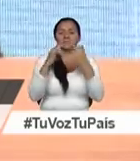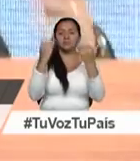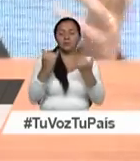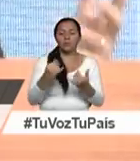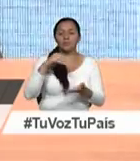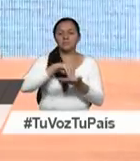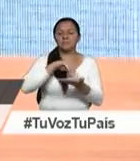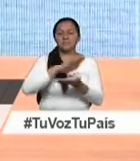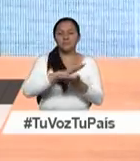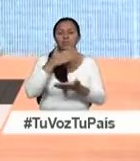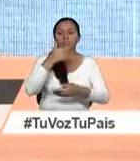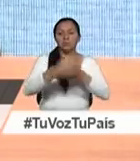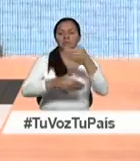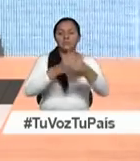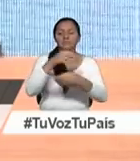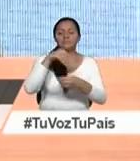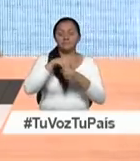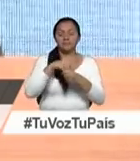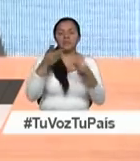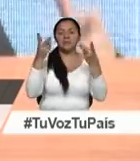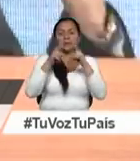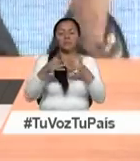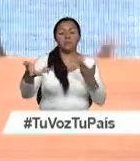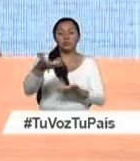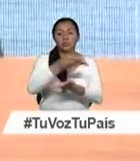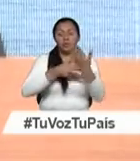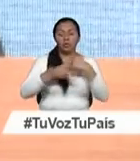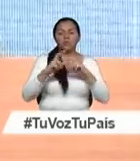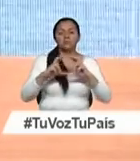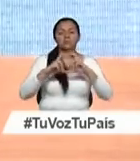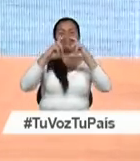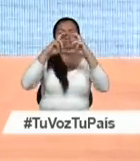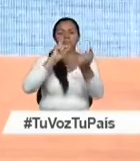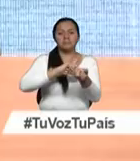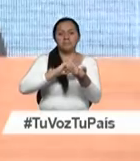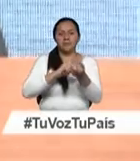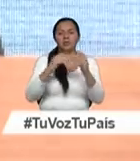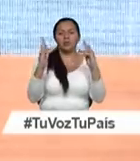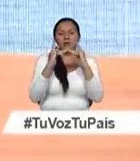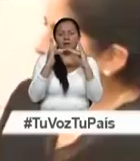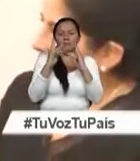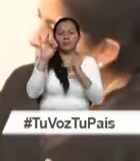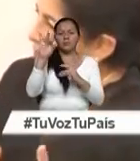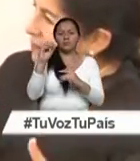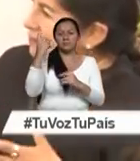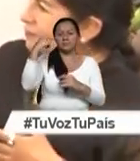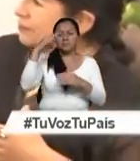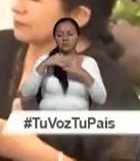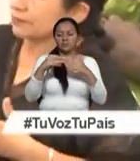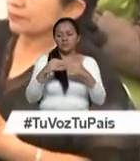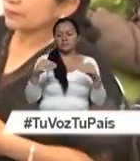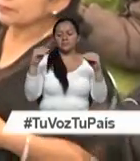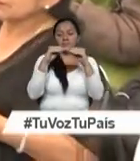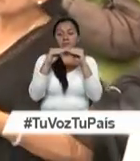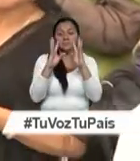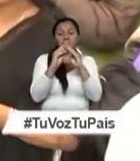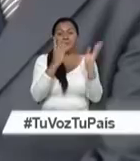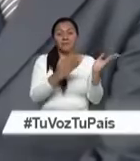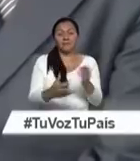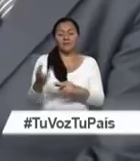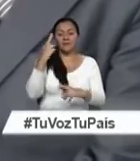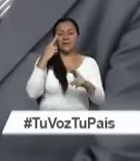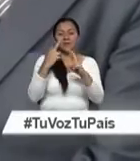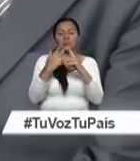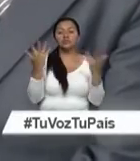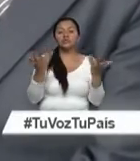en camas, insumos hospitalarios, insumos médicos y ascensores por $80 millones más. Durante el evento también se reconoció a